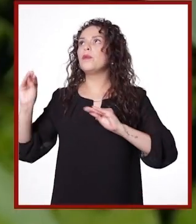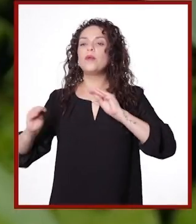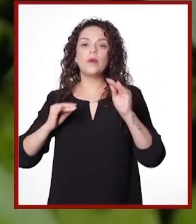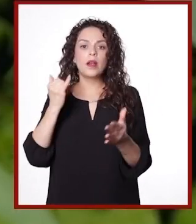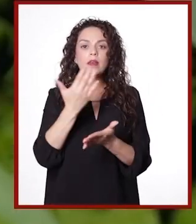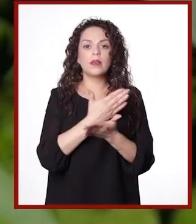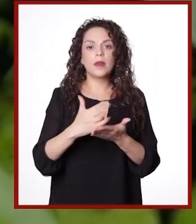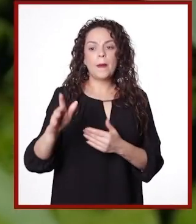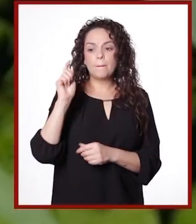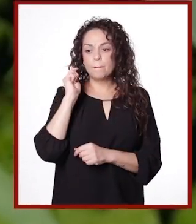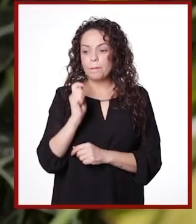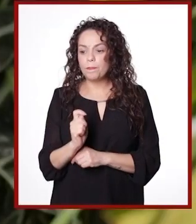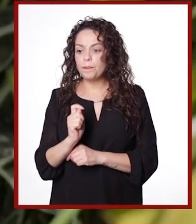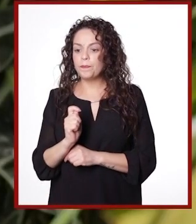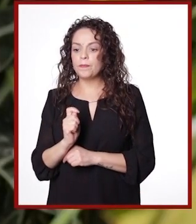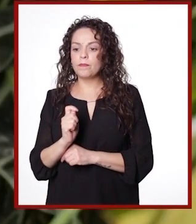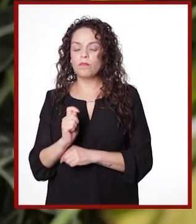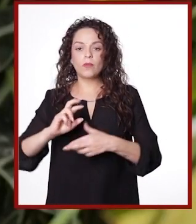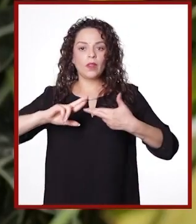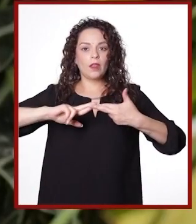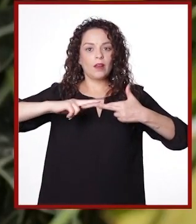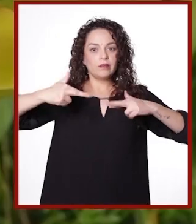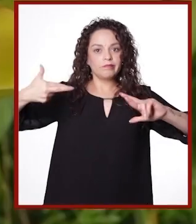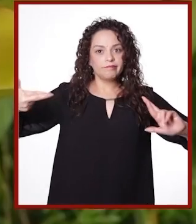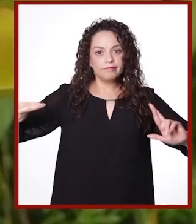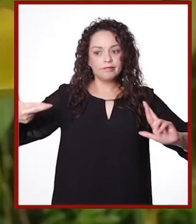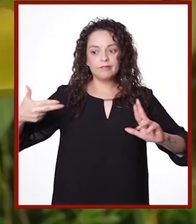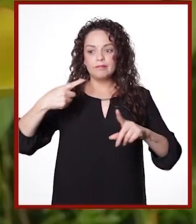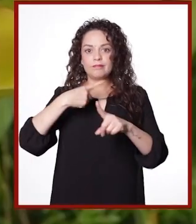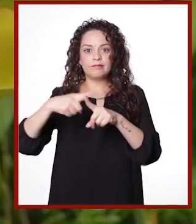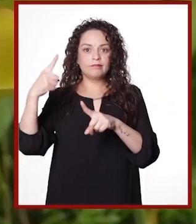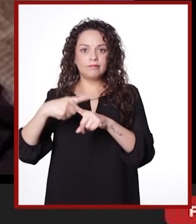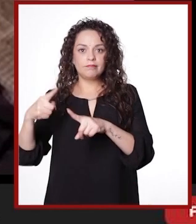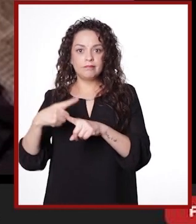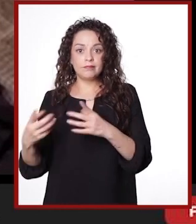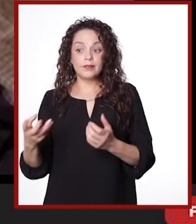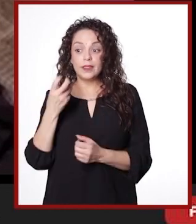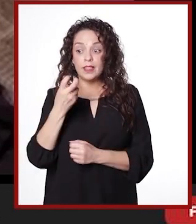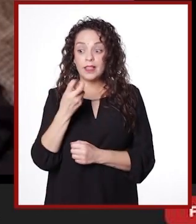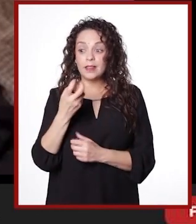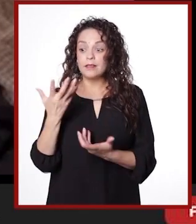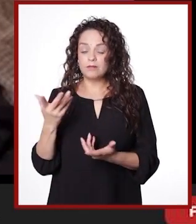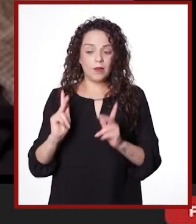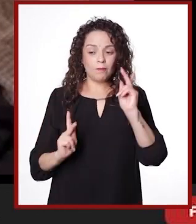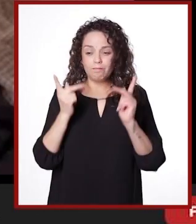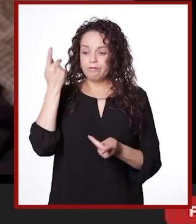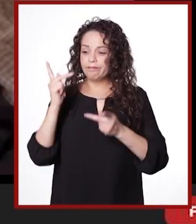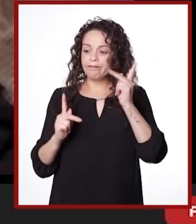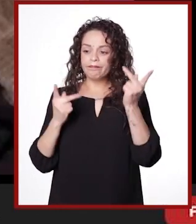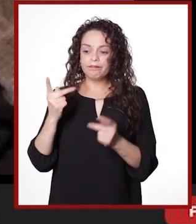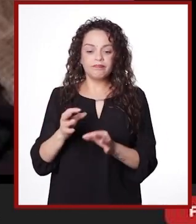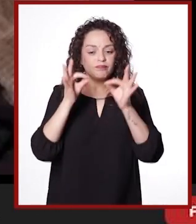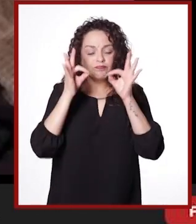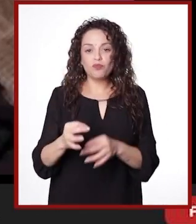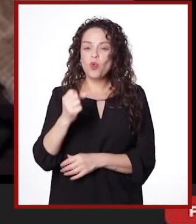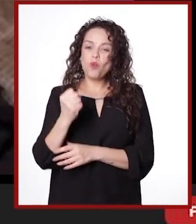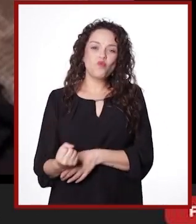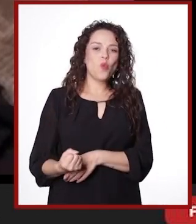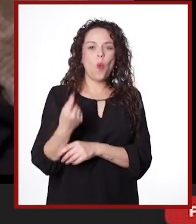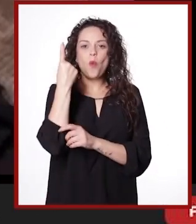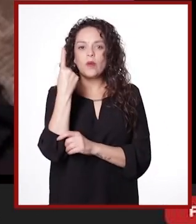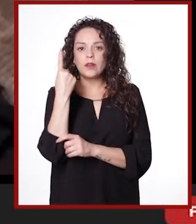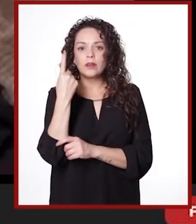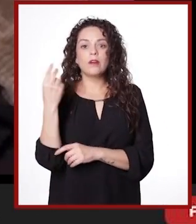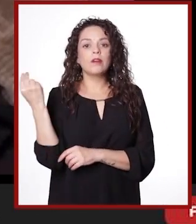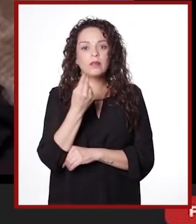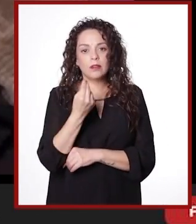una tubería o un cableado no te está ayudando, ¿no? Entonces, completamente la vegetación es un elemento único que tenemos